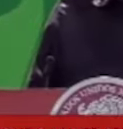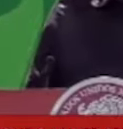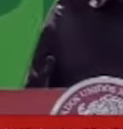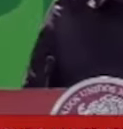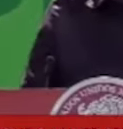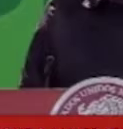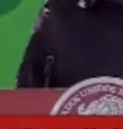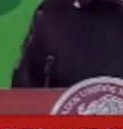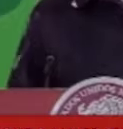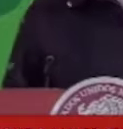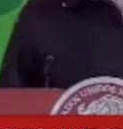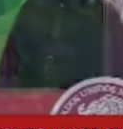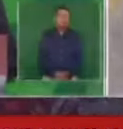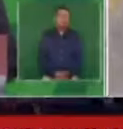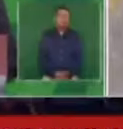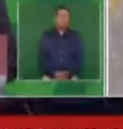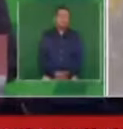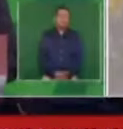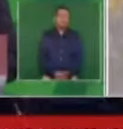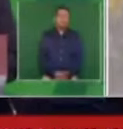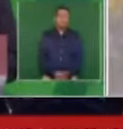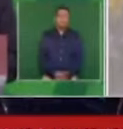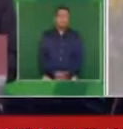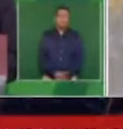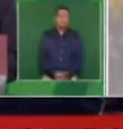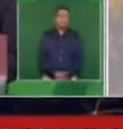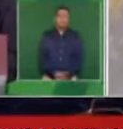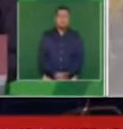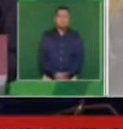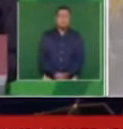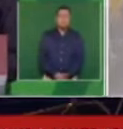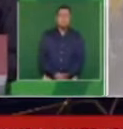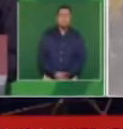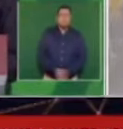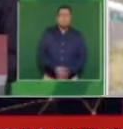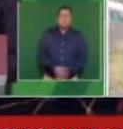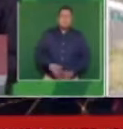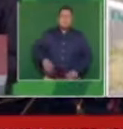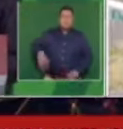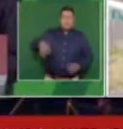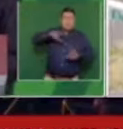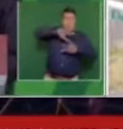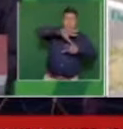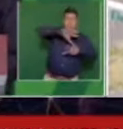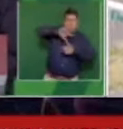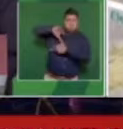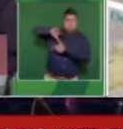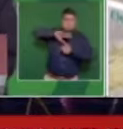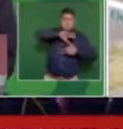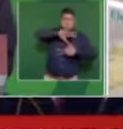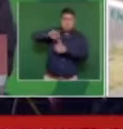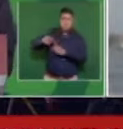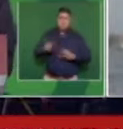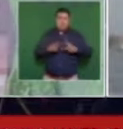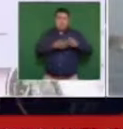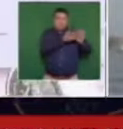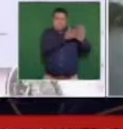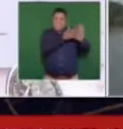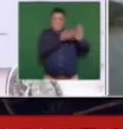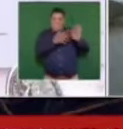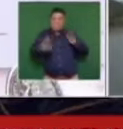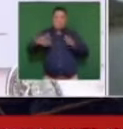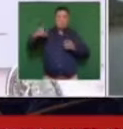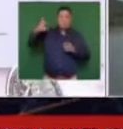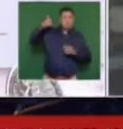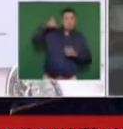me pagas una pensión dorada el resto de mi vida. Ese sistema injusto, porque el resto de los mexicanos no lo tenemos, se había acotado.